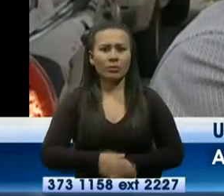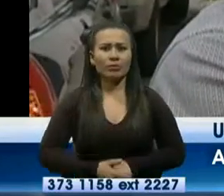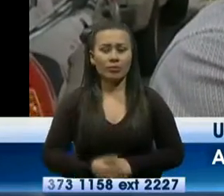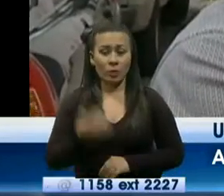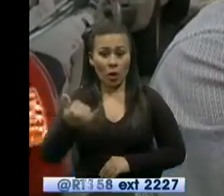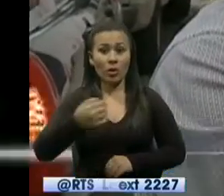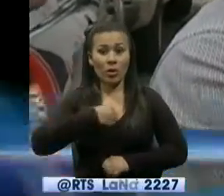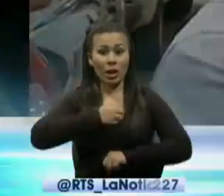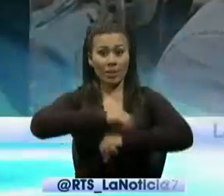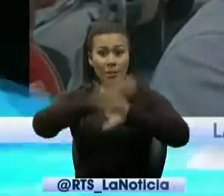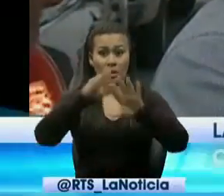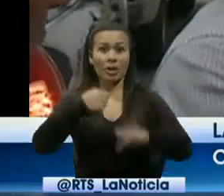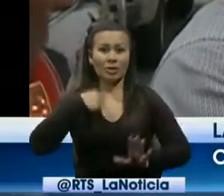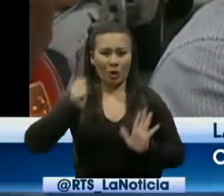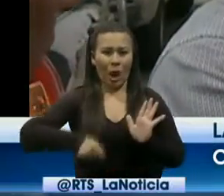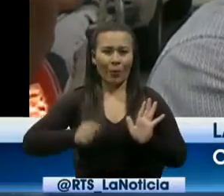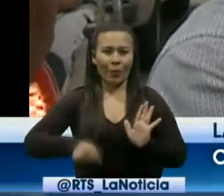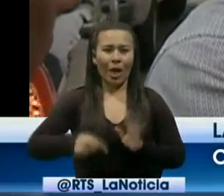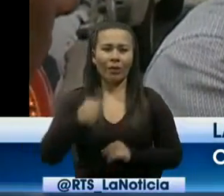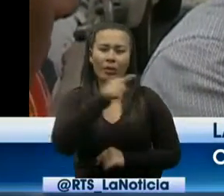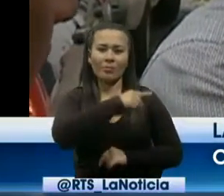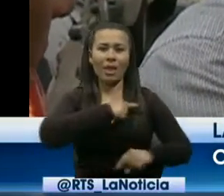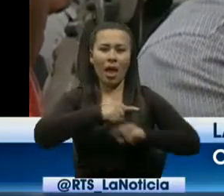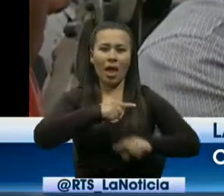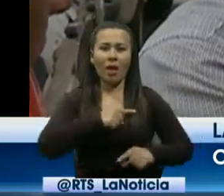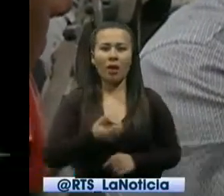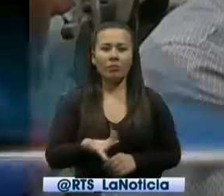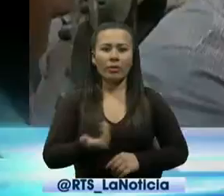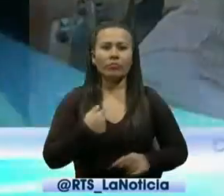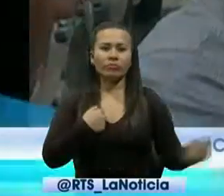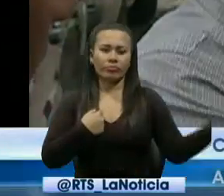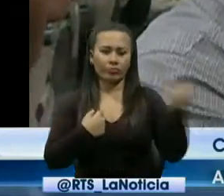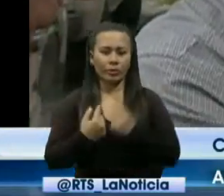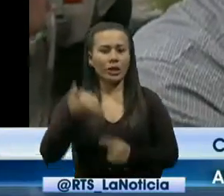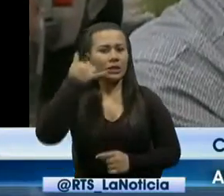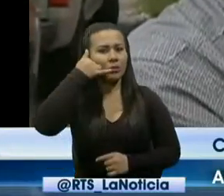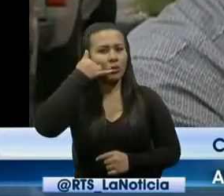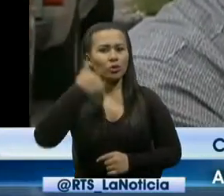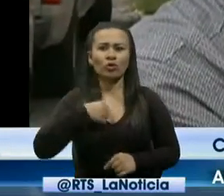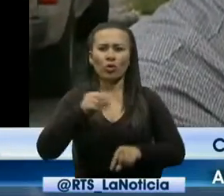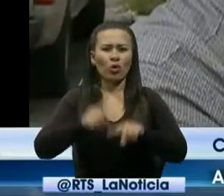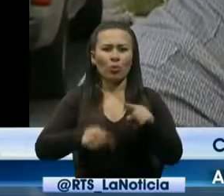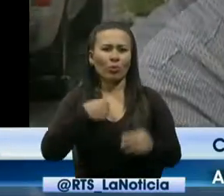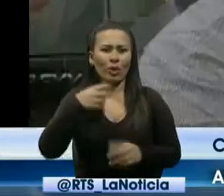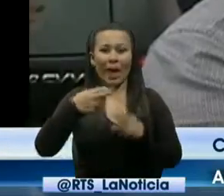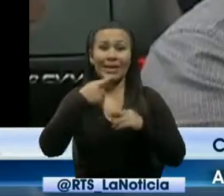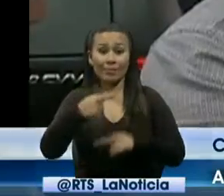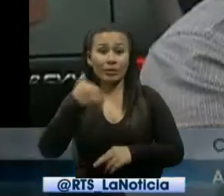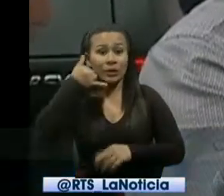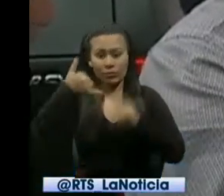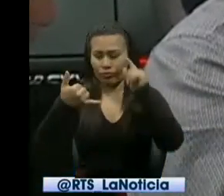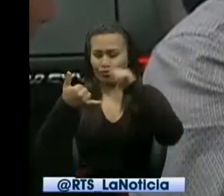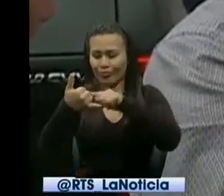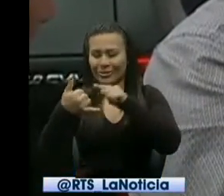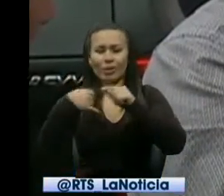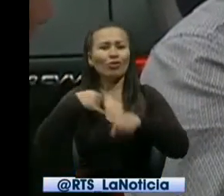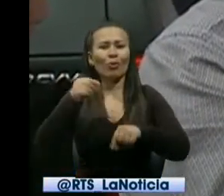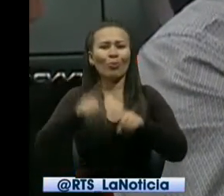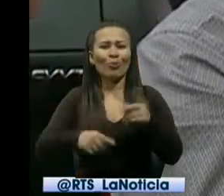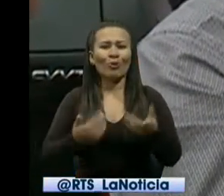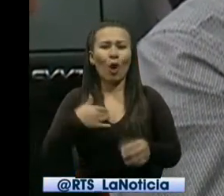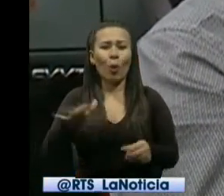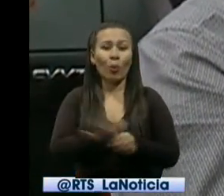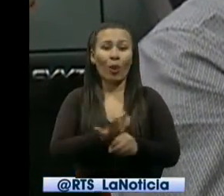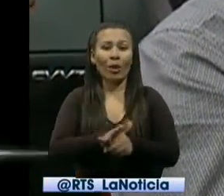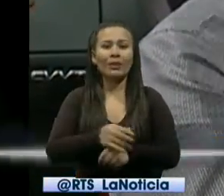la mañana, como abogado de ella, me había tenido una llamada, lamentablemente esa llamada no pude contestar. La señora llegó